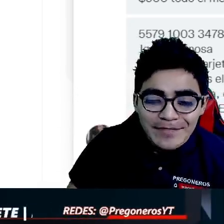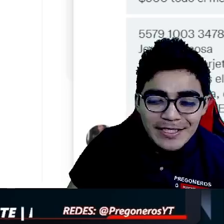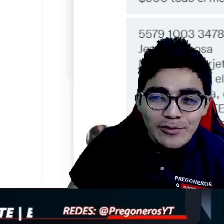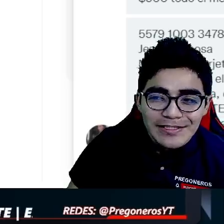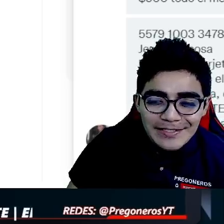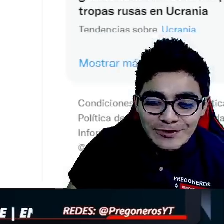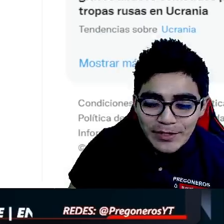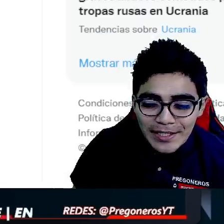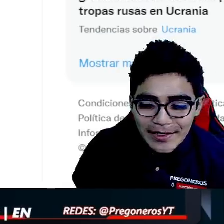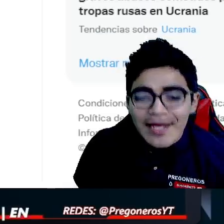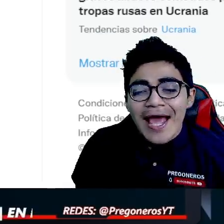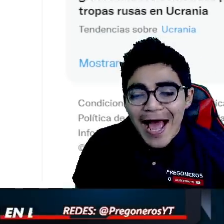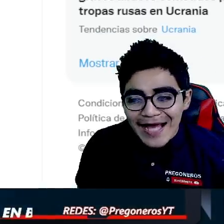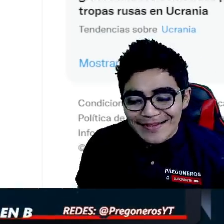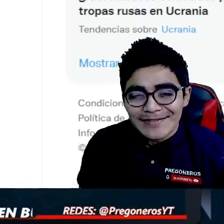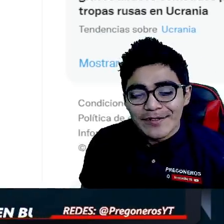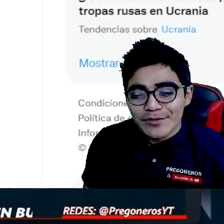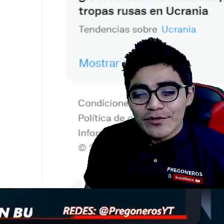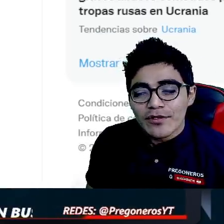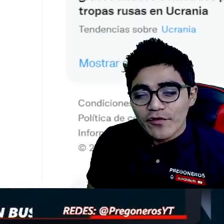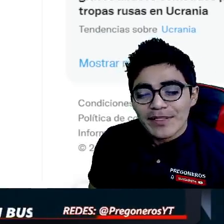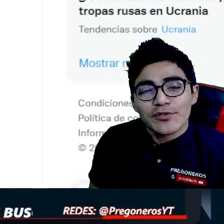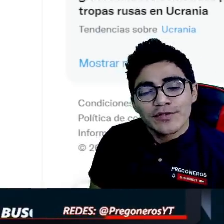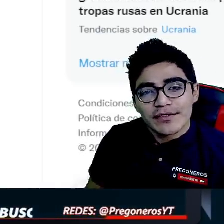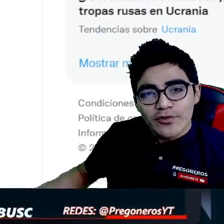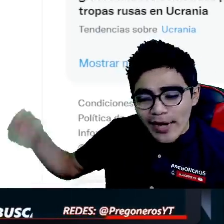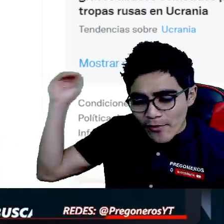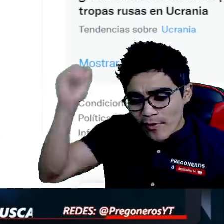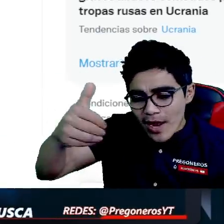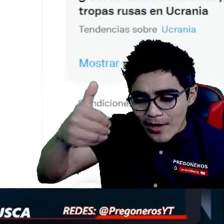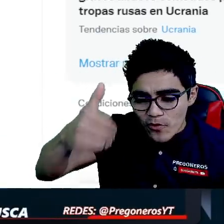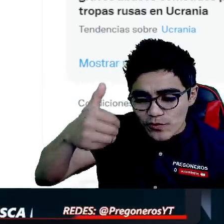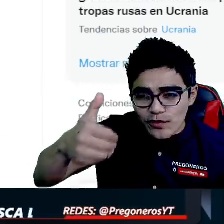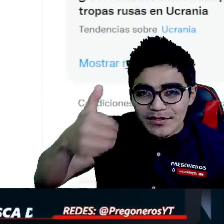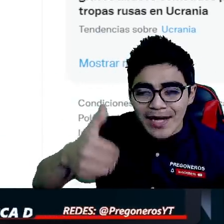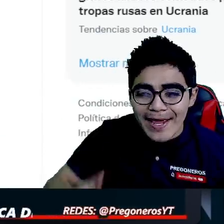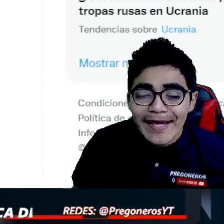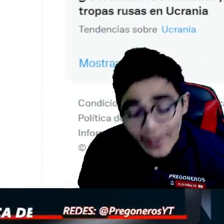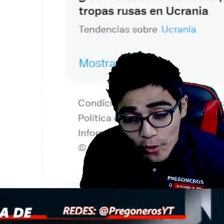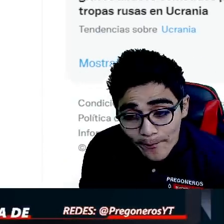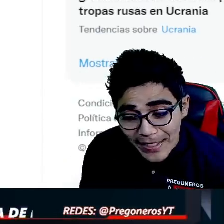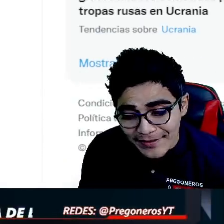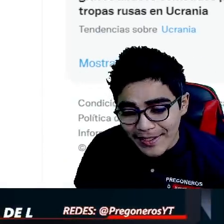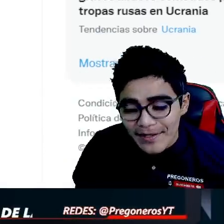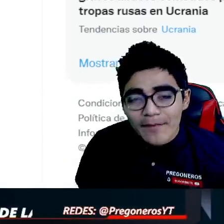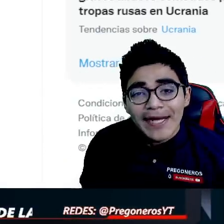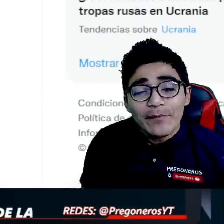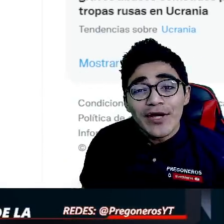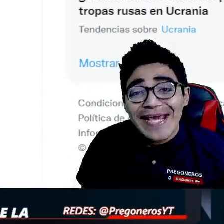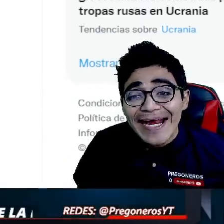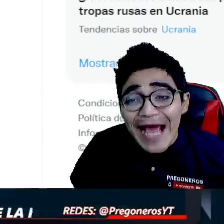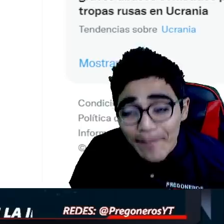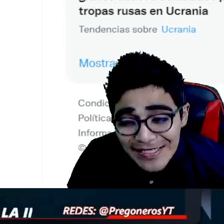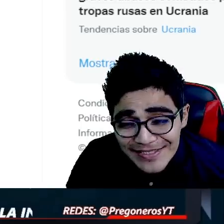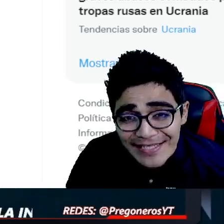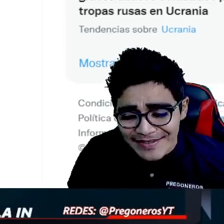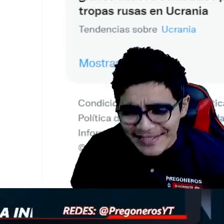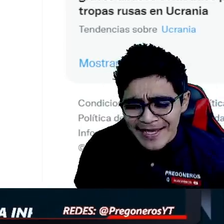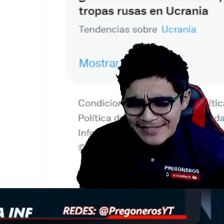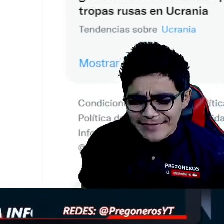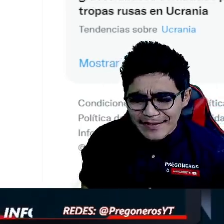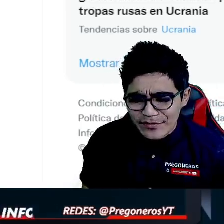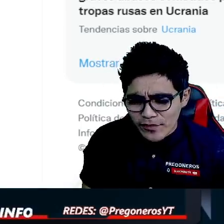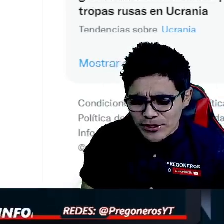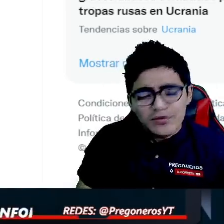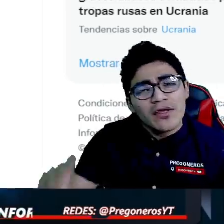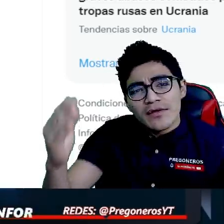Rodríguez, transmitiéndoles desde su canal. Antes de irnos leyendo la información, si es de sobrado, ayúdanos con ese like, compártela para que pueda llegar a más gente